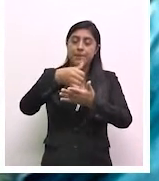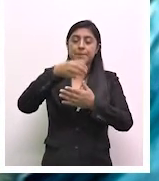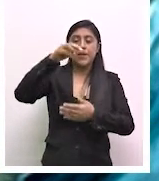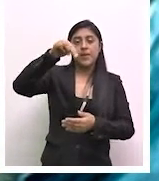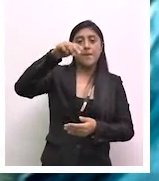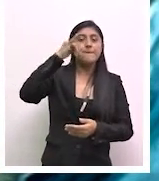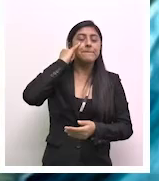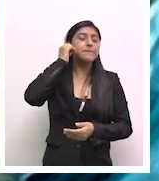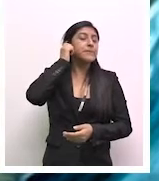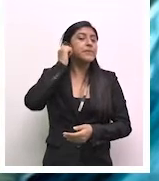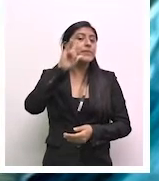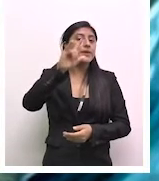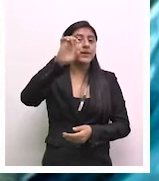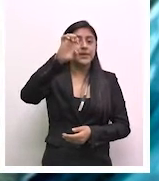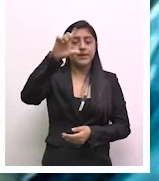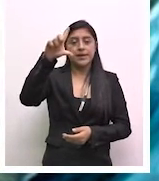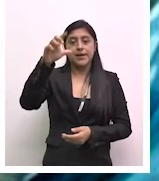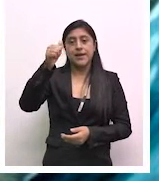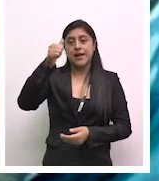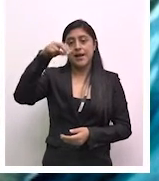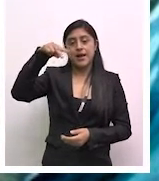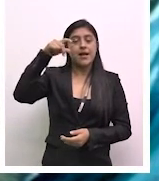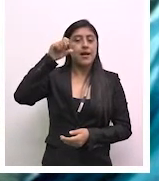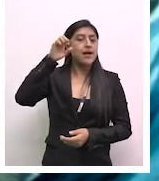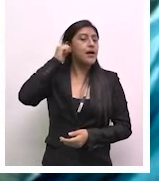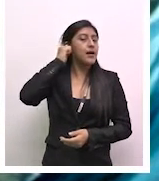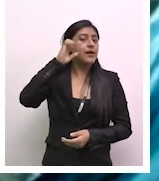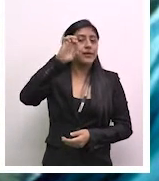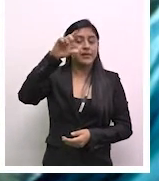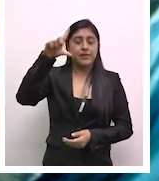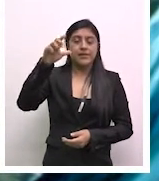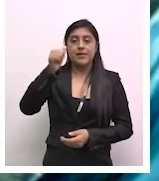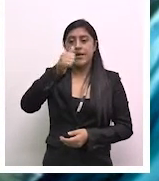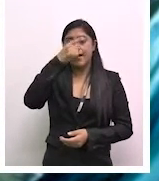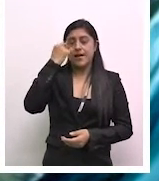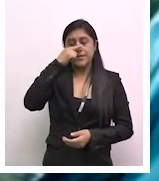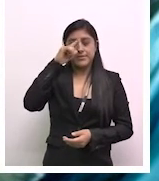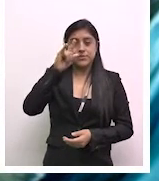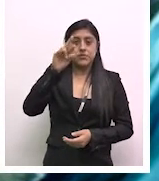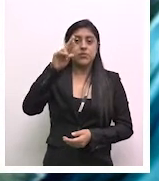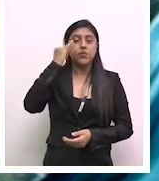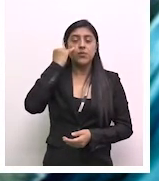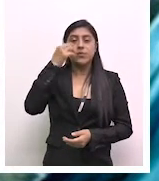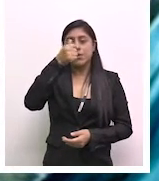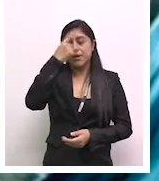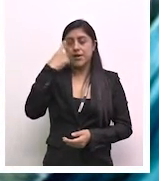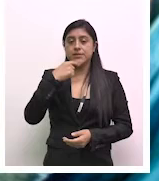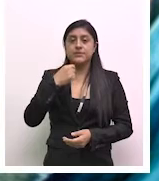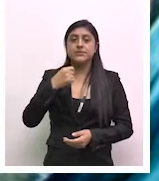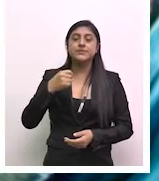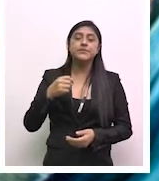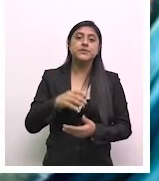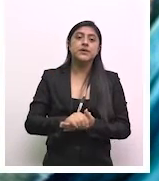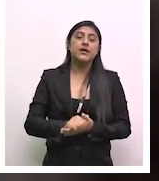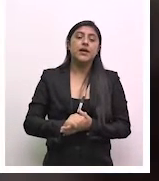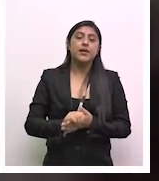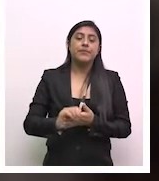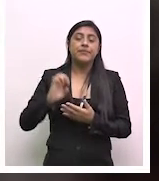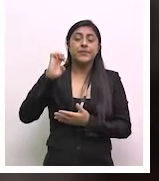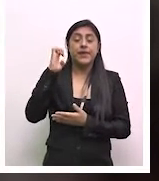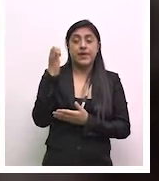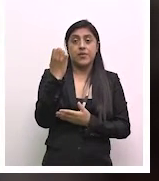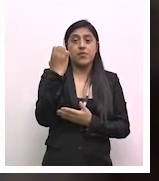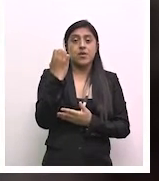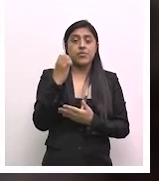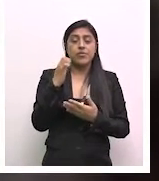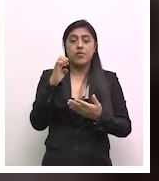el Premio Nacional de Literatura Miguel Ángel Asturias, la Estrella Nacional de Yugoslavia, la Gran Cruz de Ecuador, el